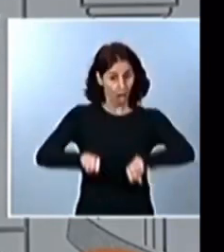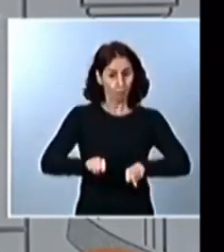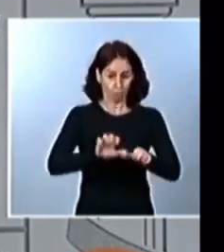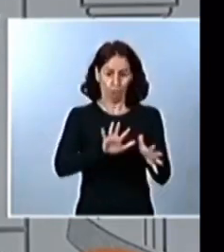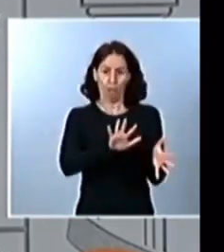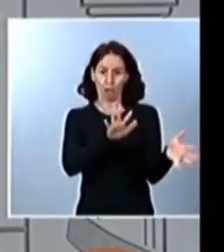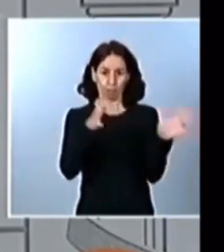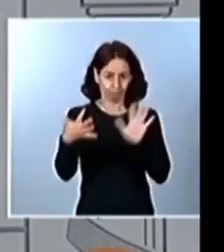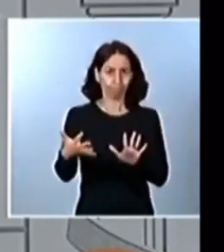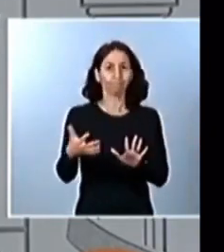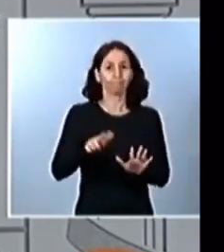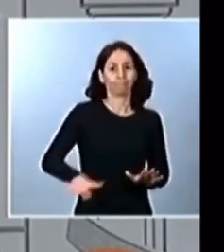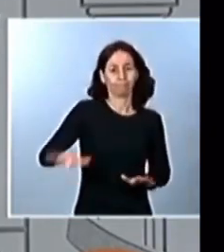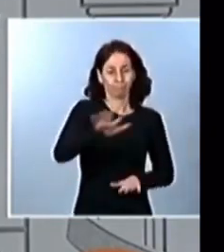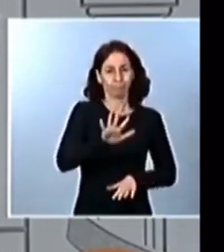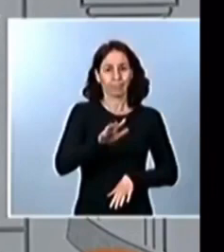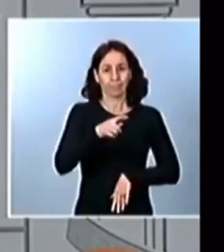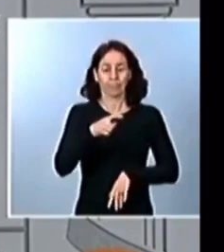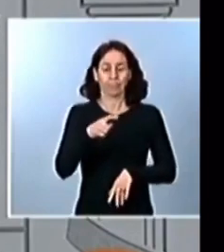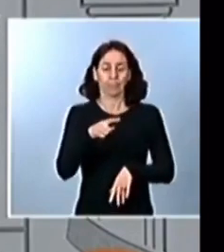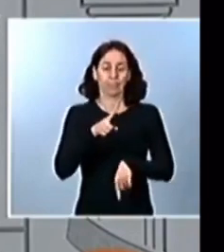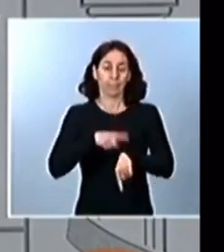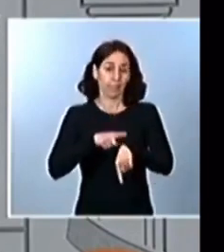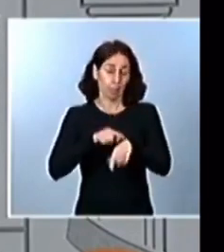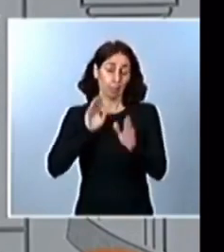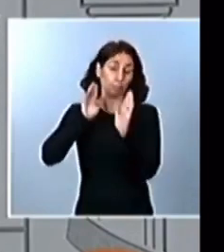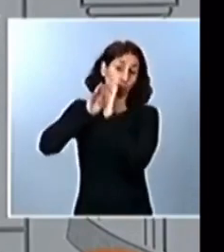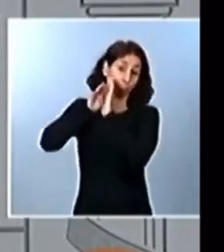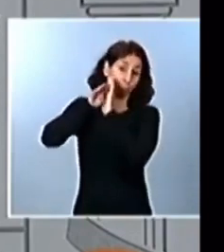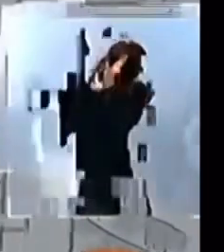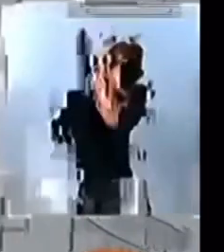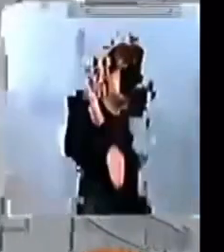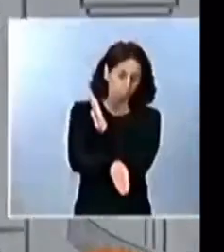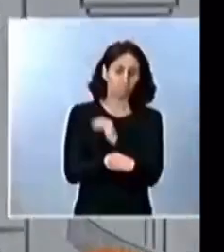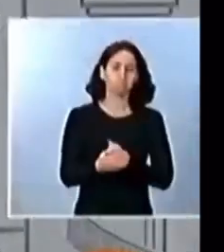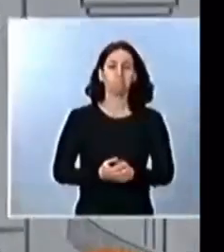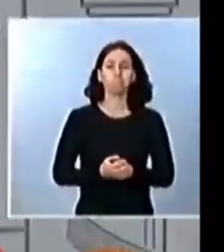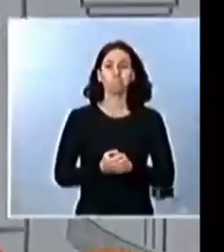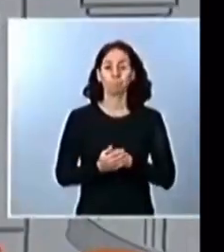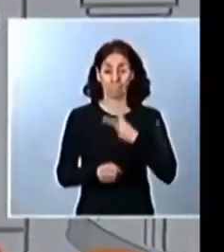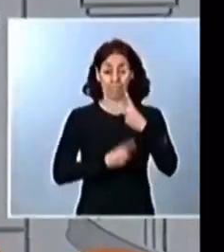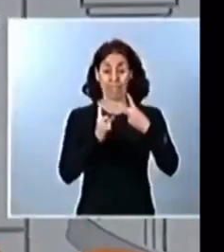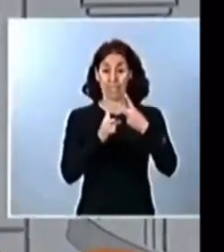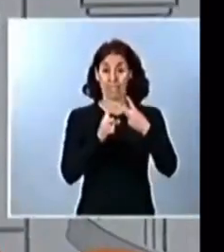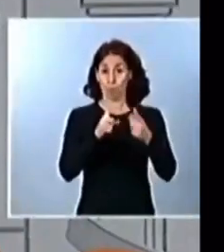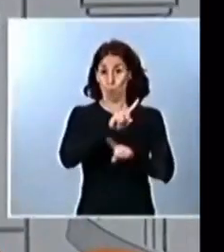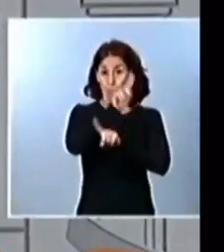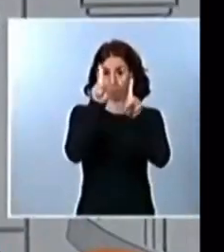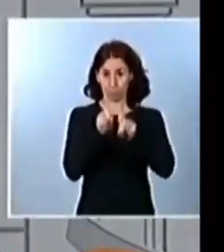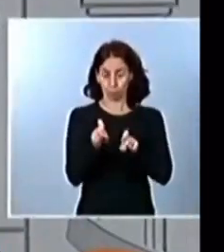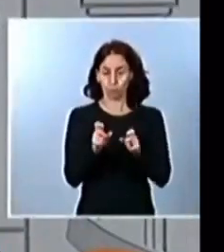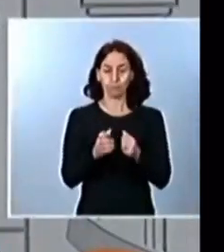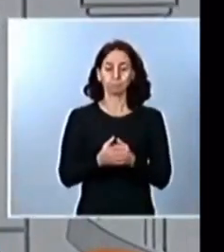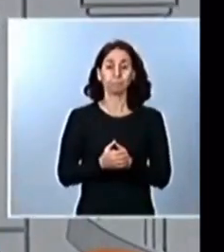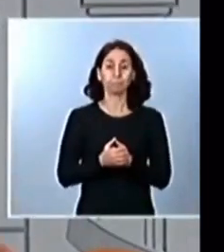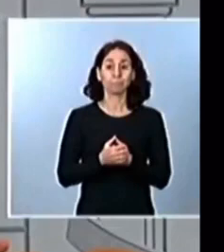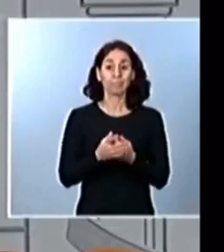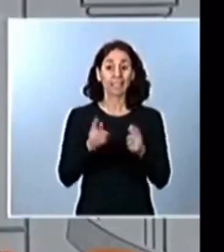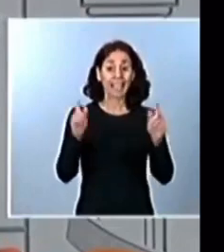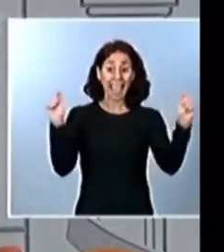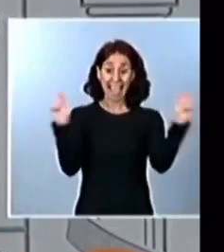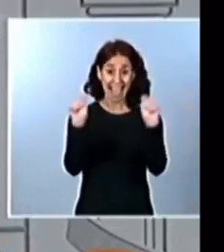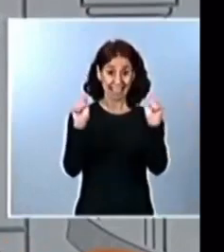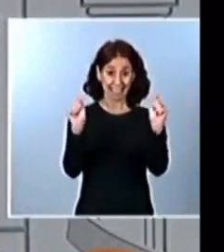virus en esta segunda ola. En relación con la segunda de las preguntas, decirle que el planteamiento que hace el estado de alarma es el que es,